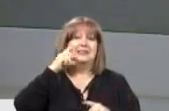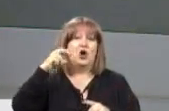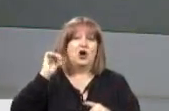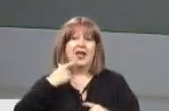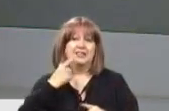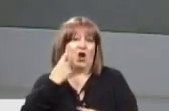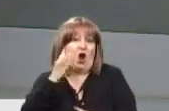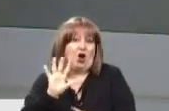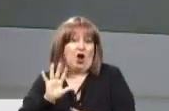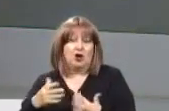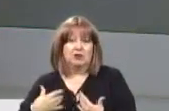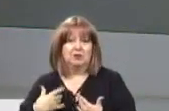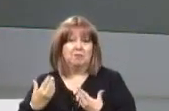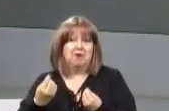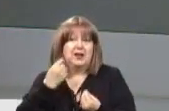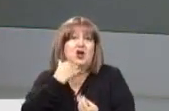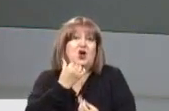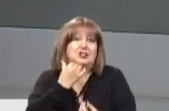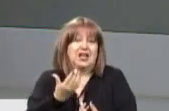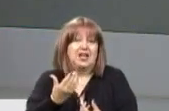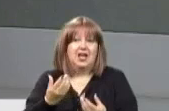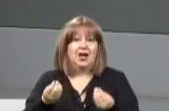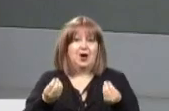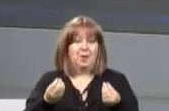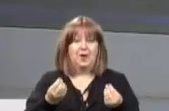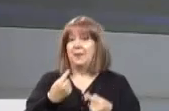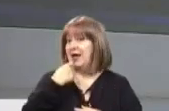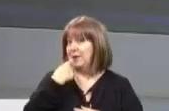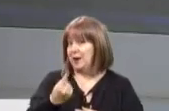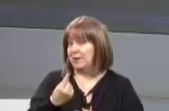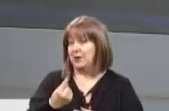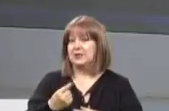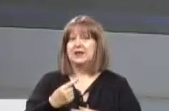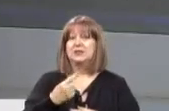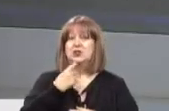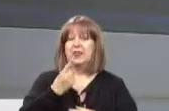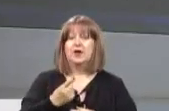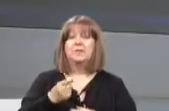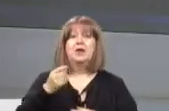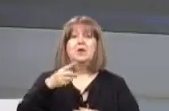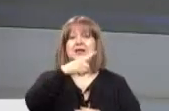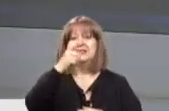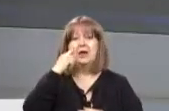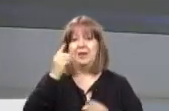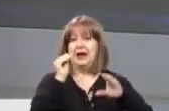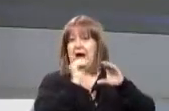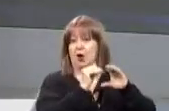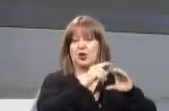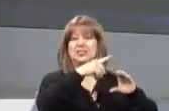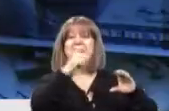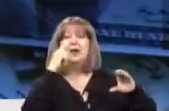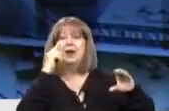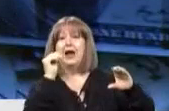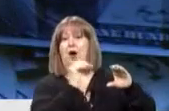padecerlo. ¿Por qué? Porque, si, digamos, ¿cómo mido eso? Hay una pregunta que siempre la digo, es, si vos tenés 100 mil pesos ahorrados y de